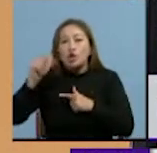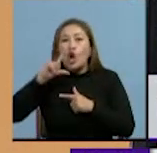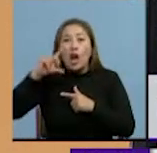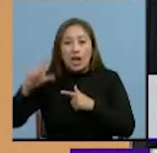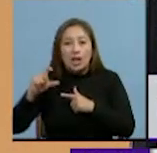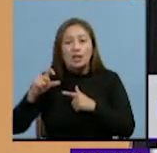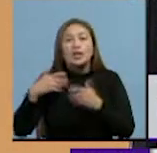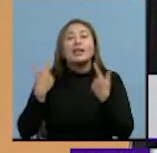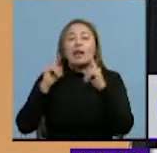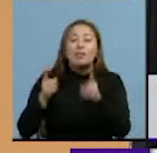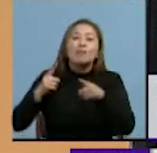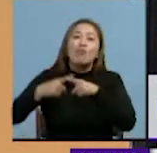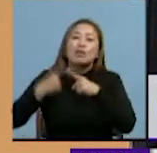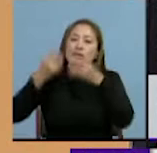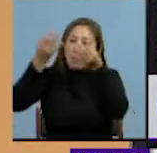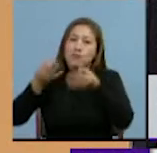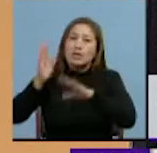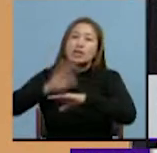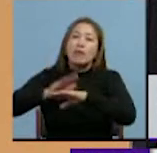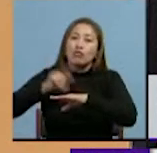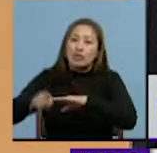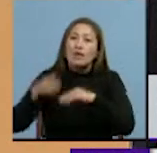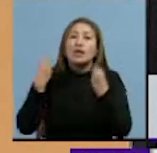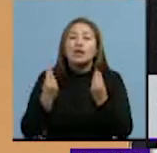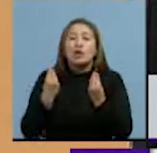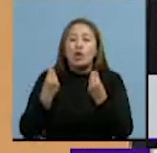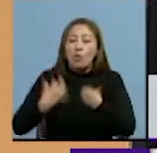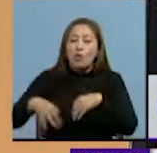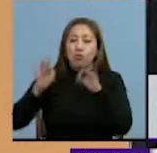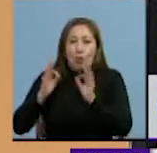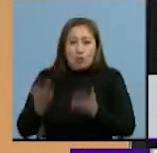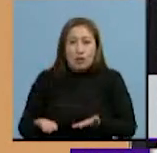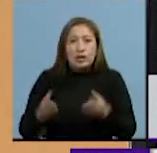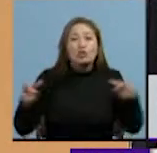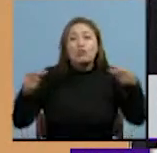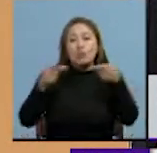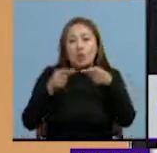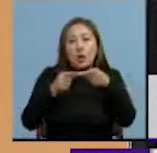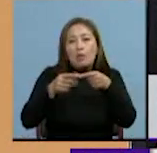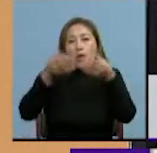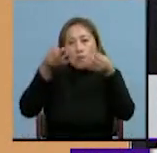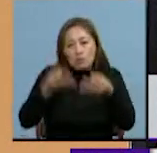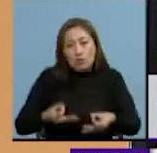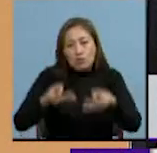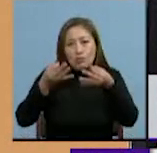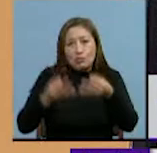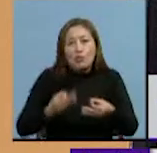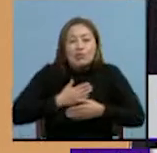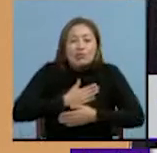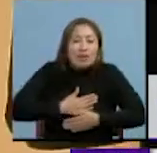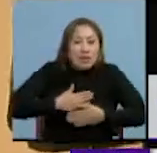se combate con políticas serias y con ejecuciones concretas. Fue realmente un programa muy, muy